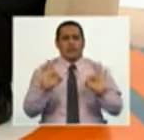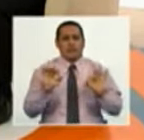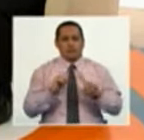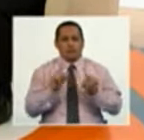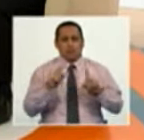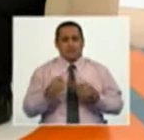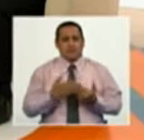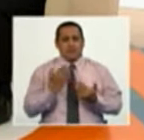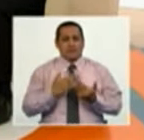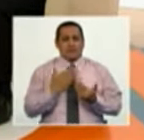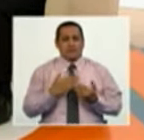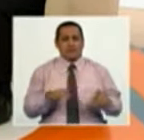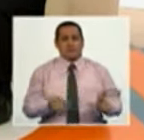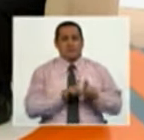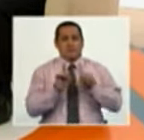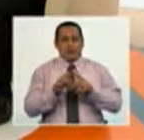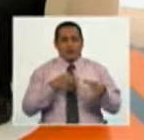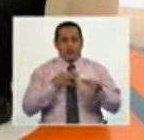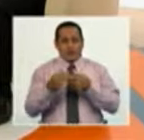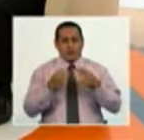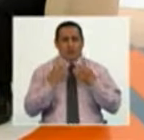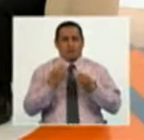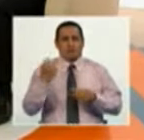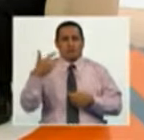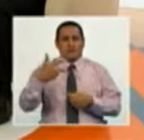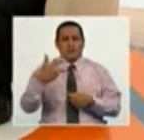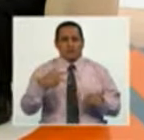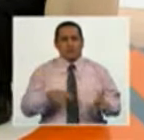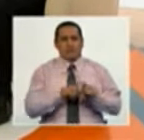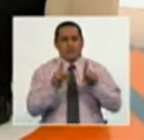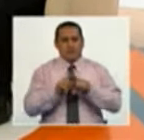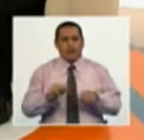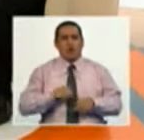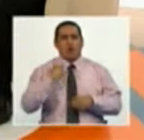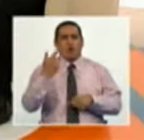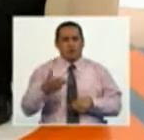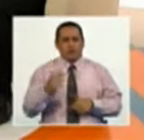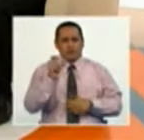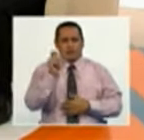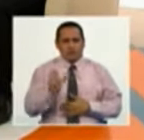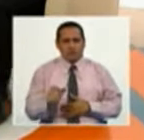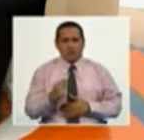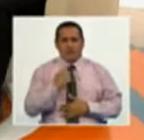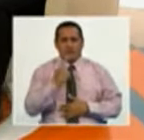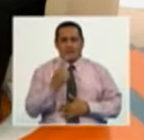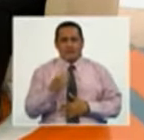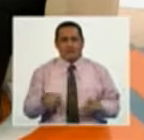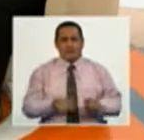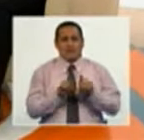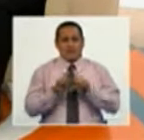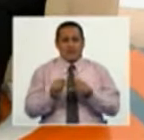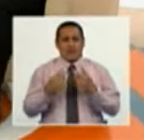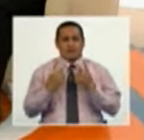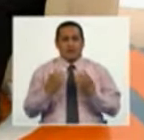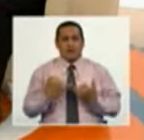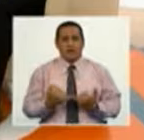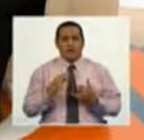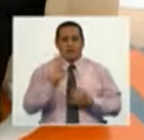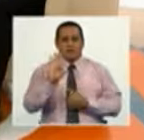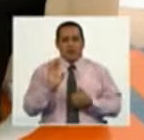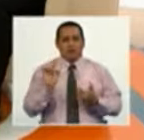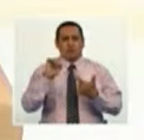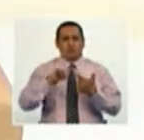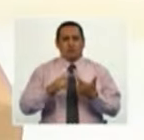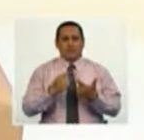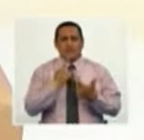sea, no es sencillo, ¿no? De acuerdo, estamos hablando claramente de un tercero. Y había otra tercera también, ¿no? En esta causa. Correcto, está involucrado el